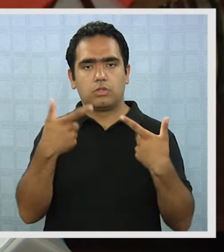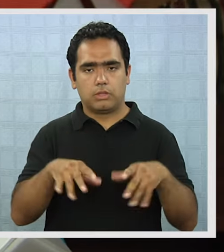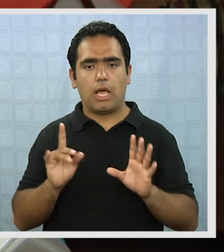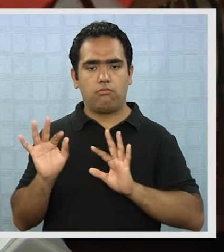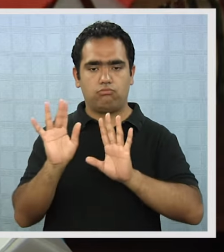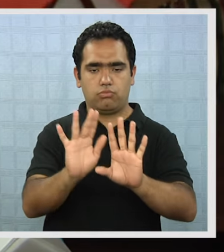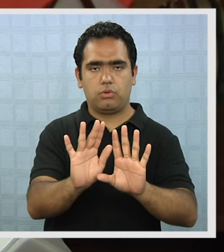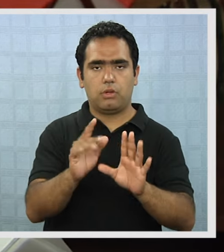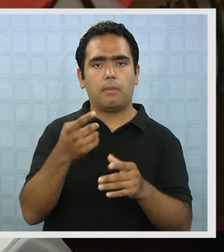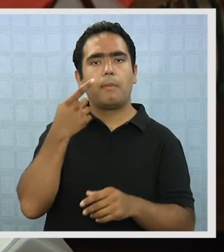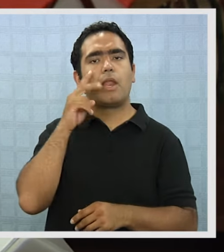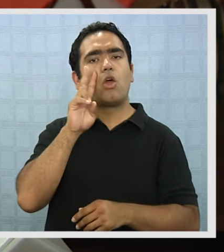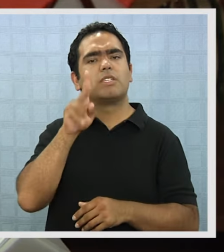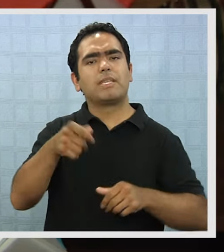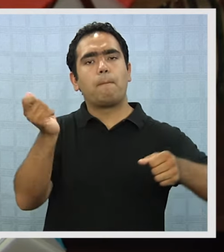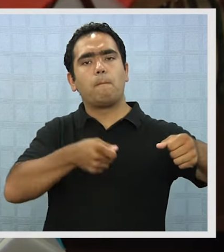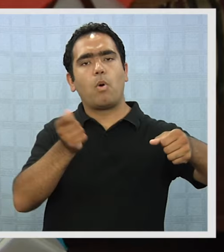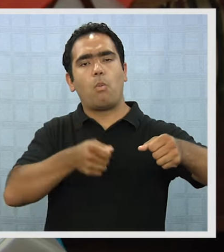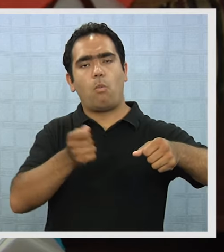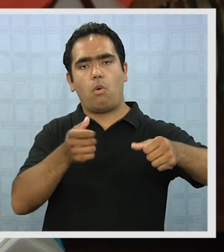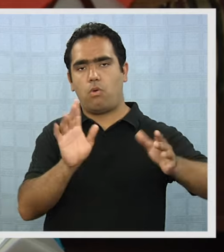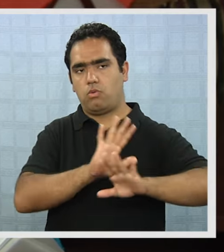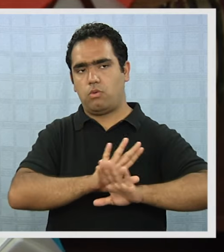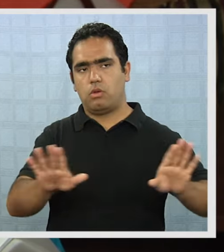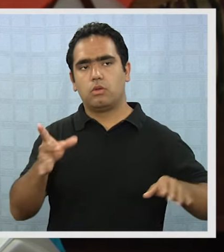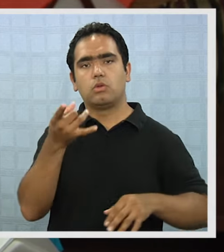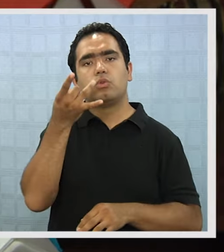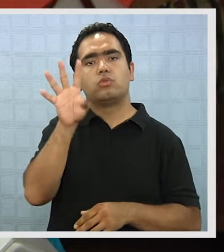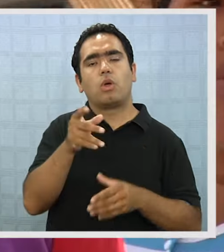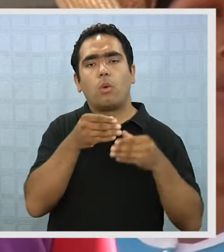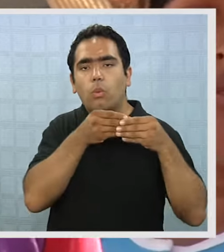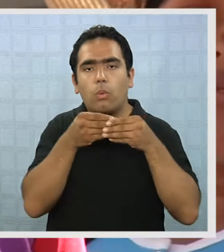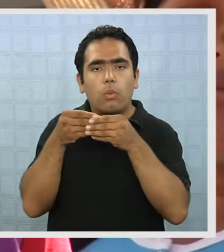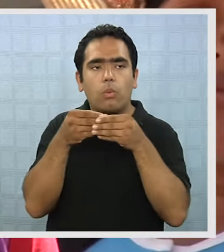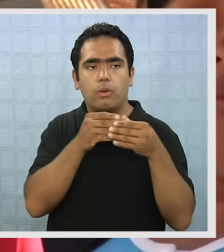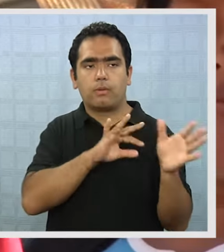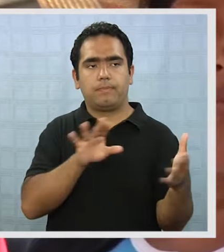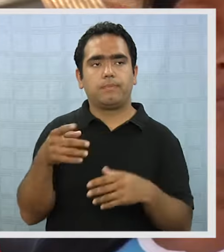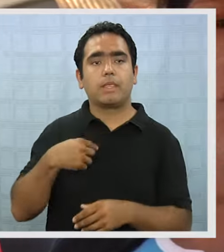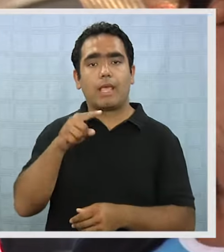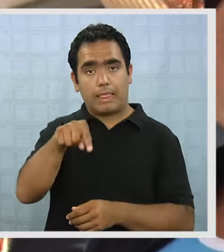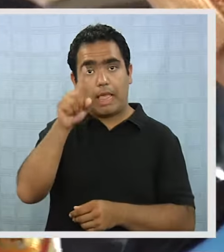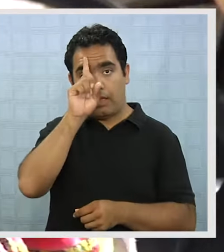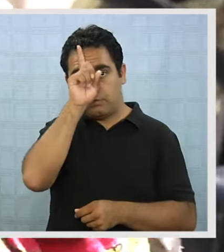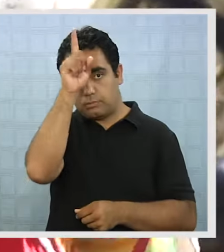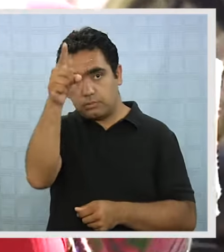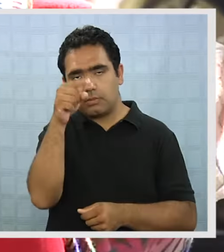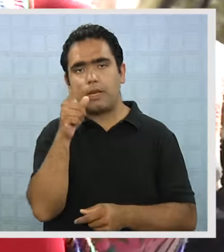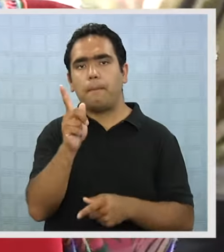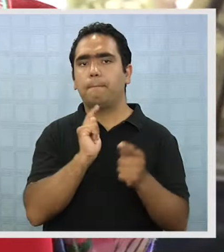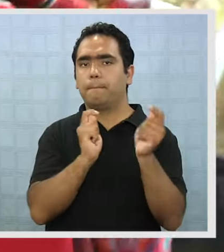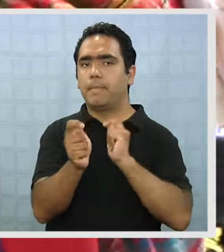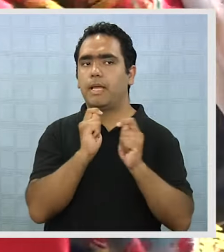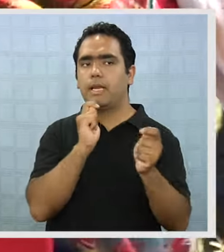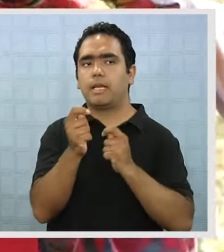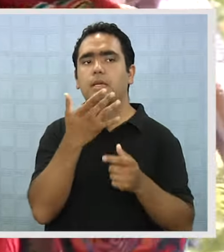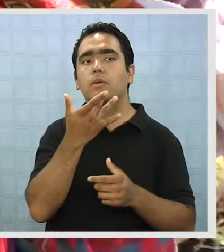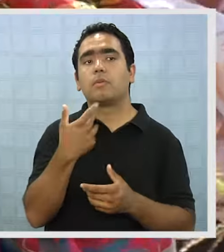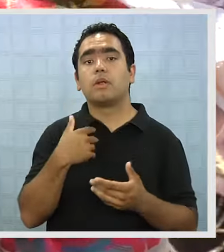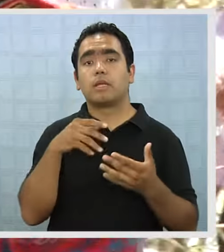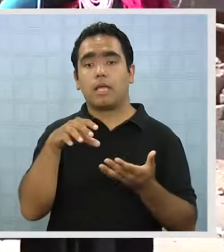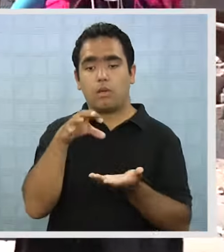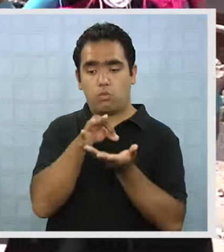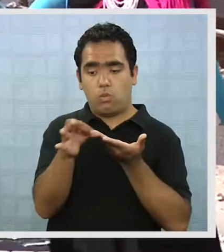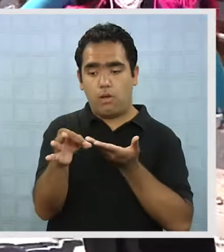ellos están en la plaza ya, pero ellos sin bombo, es una música solamente de sicus. Estas tradiciones están en peligro,